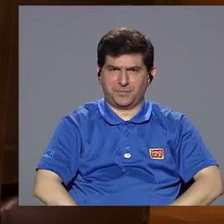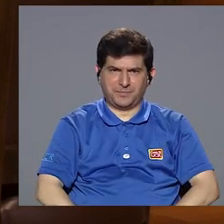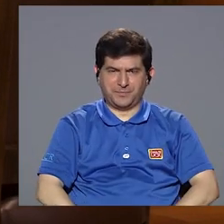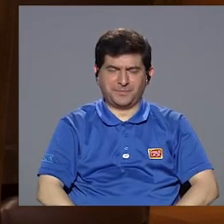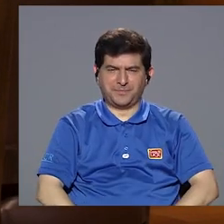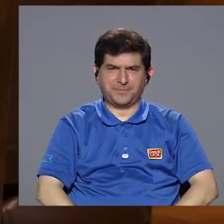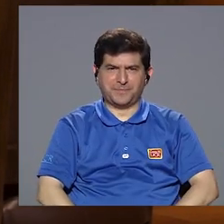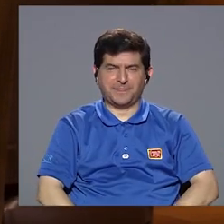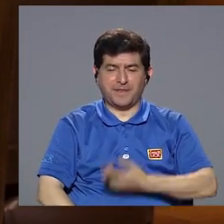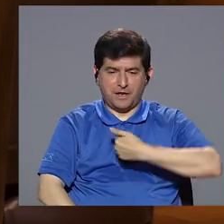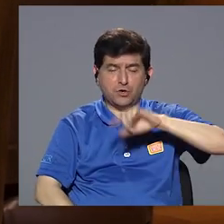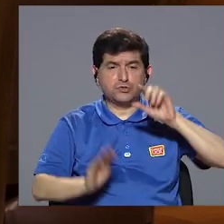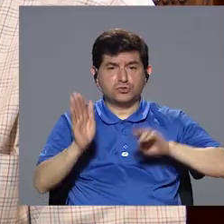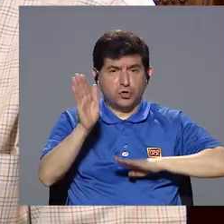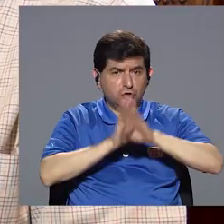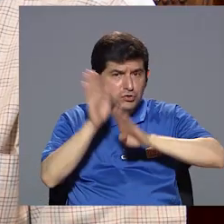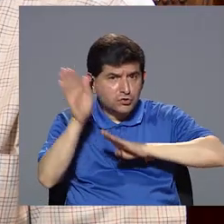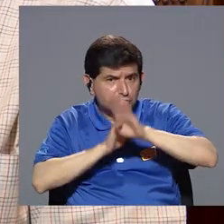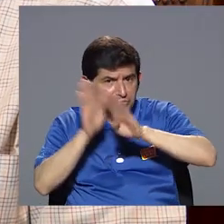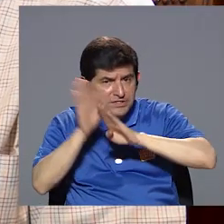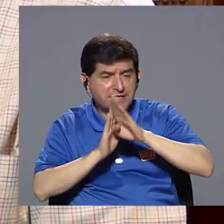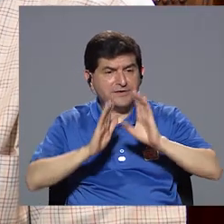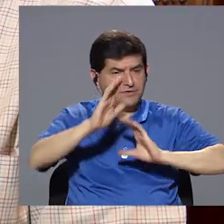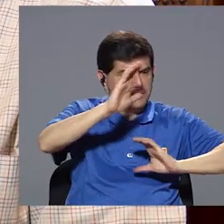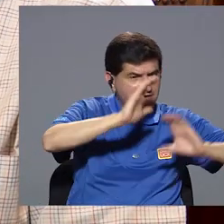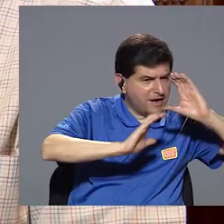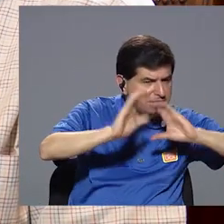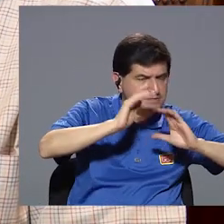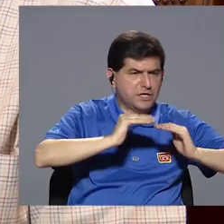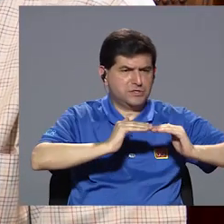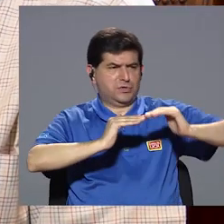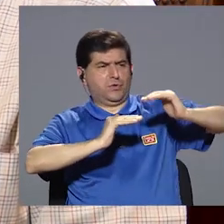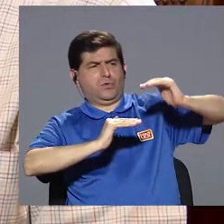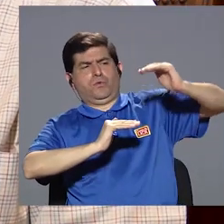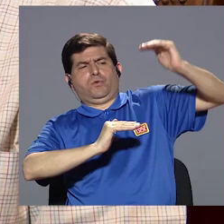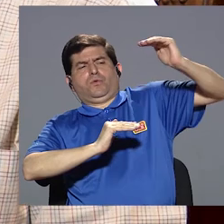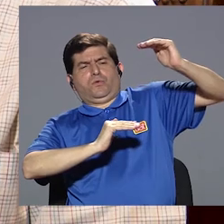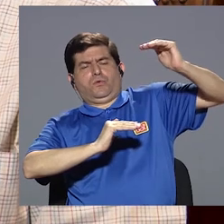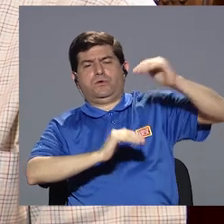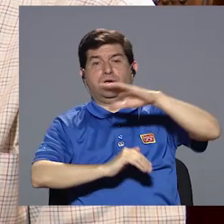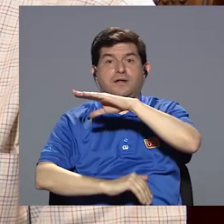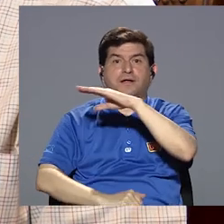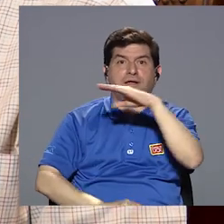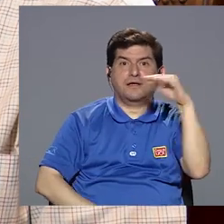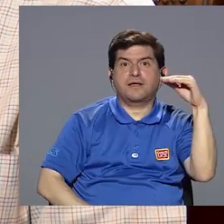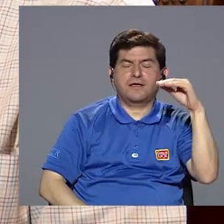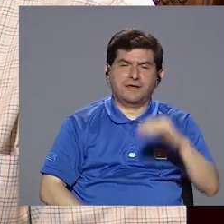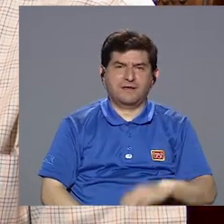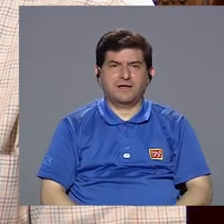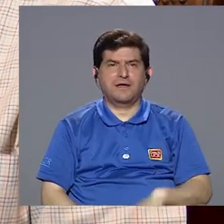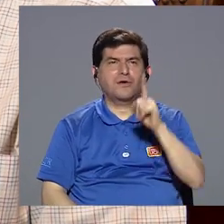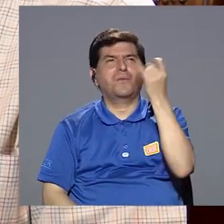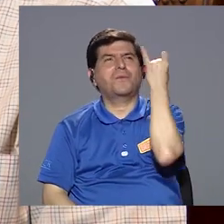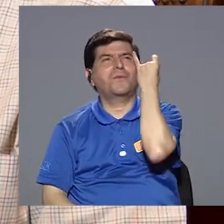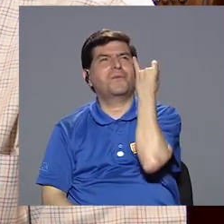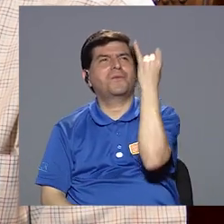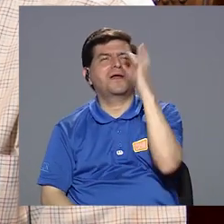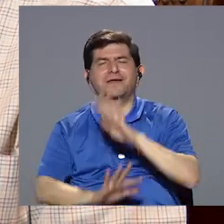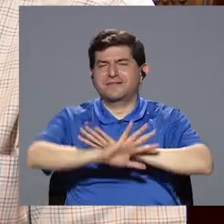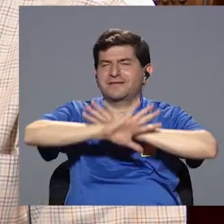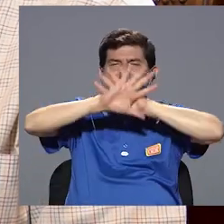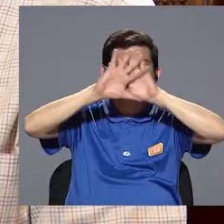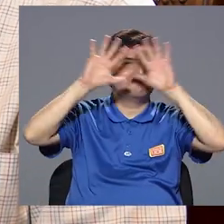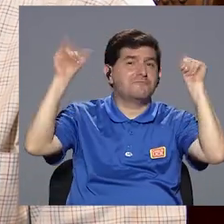cómo podemos desarrollar ciencias de alto nivel con una pretensión